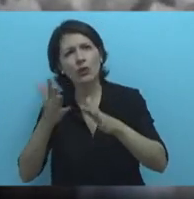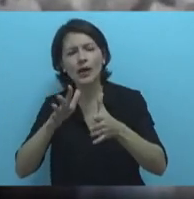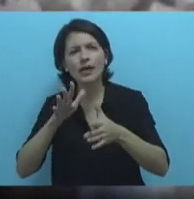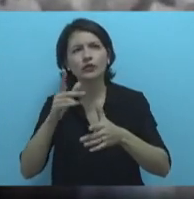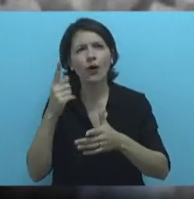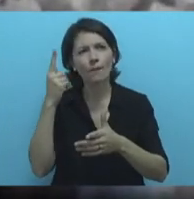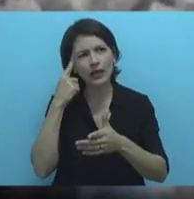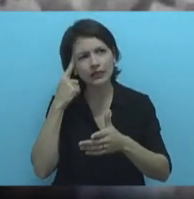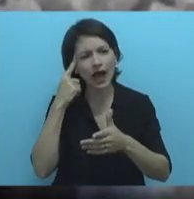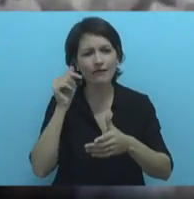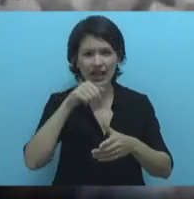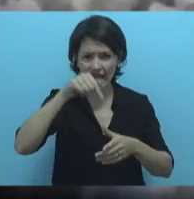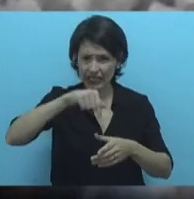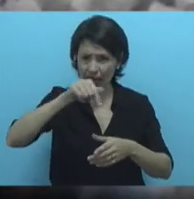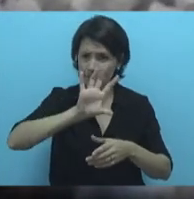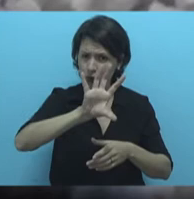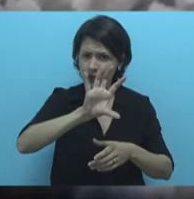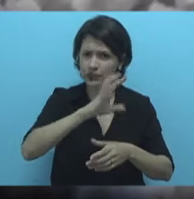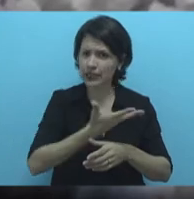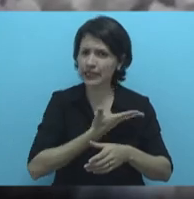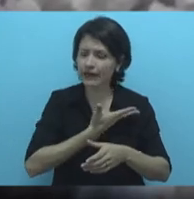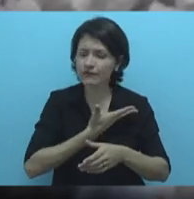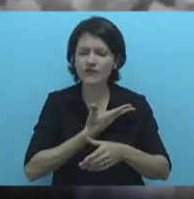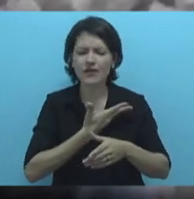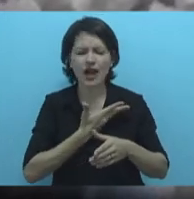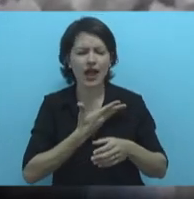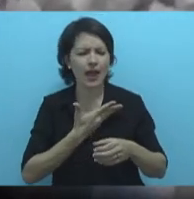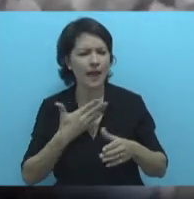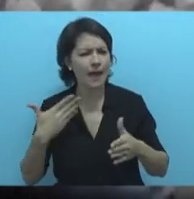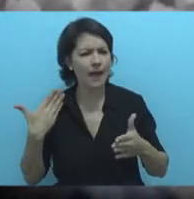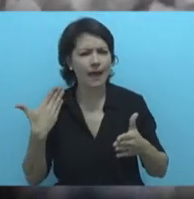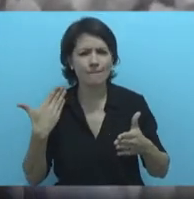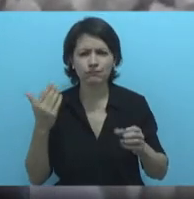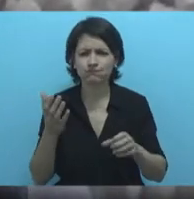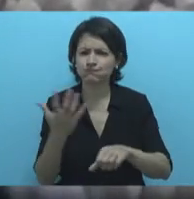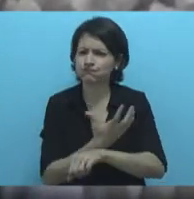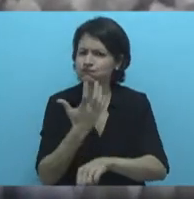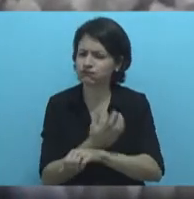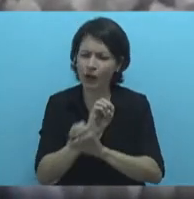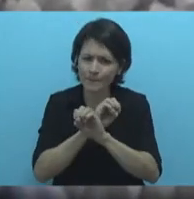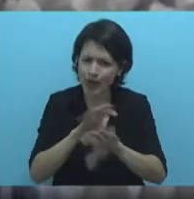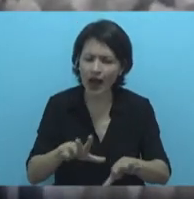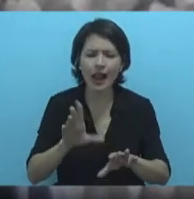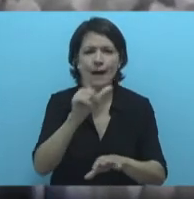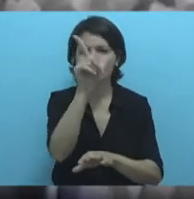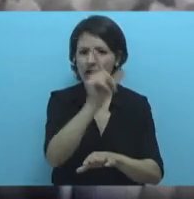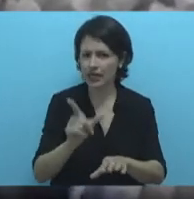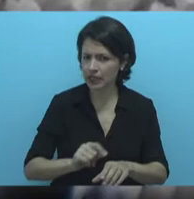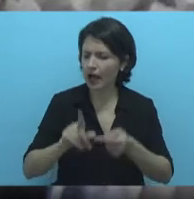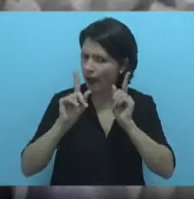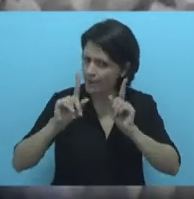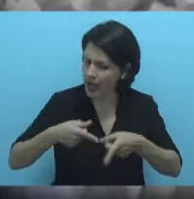fe y que el país y van a estar muy buenos por esto qué el escenario